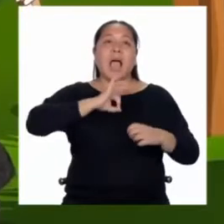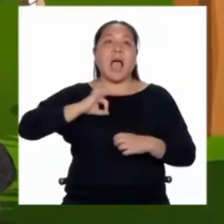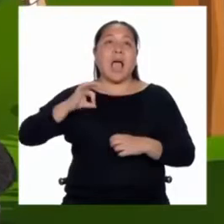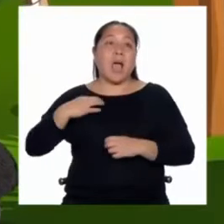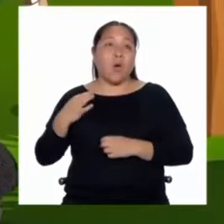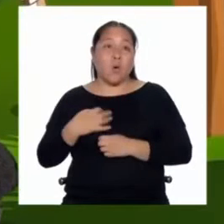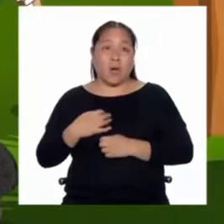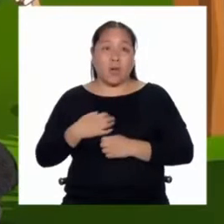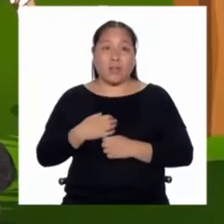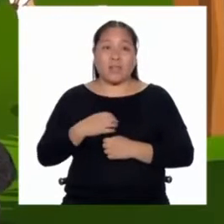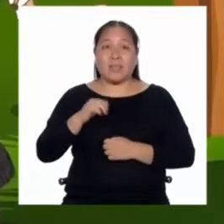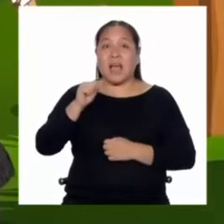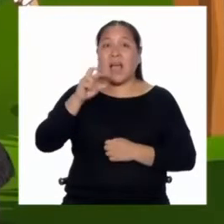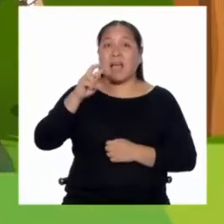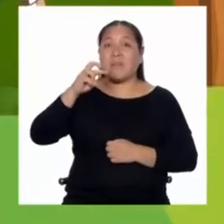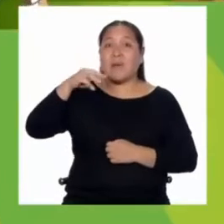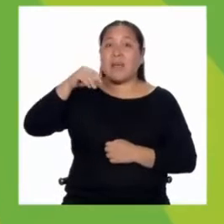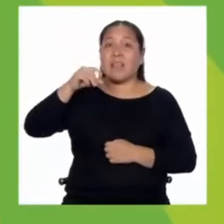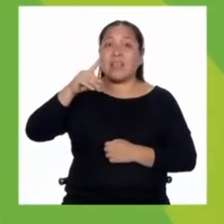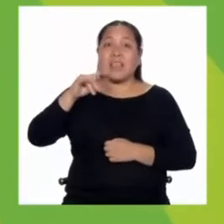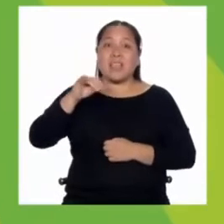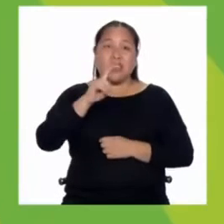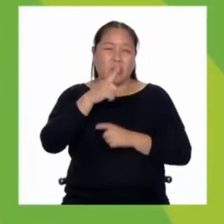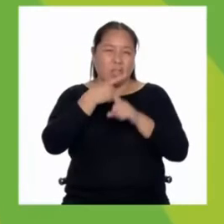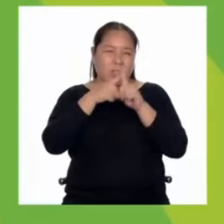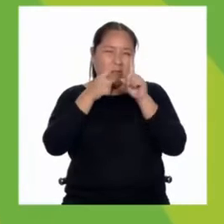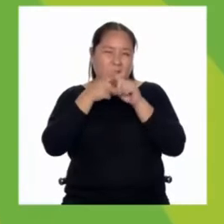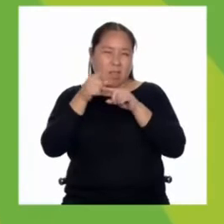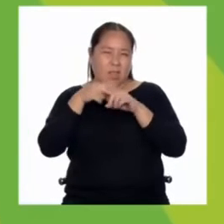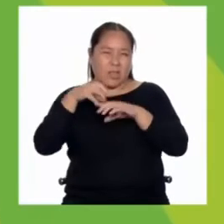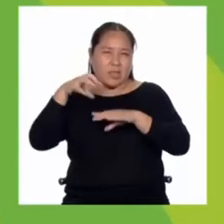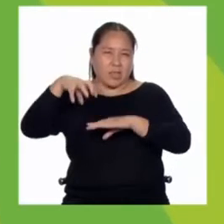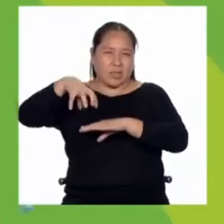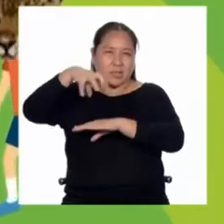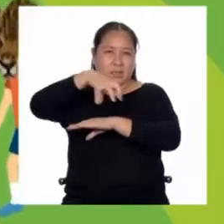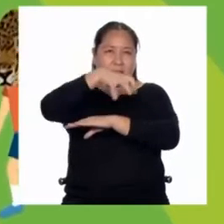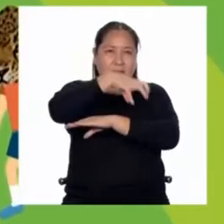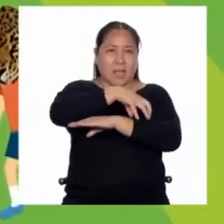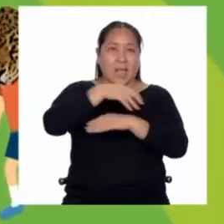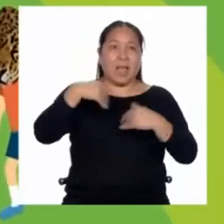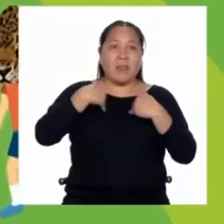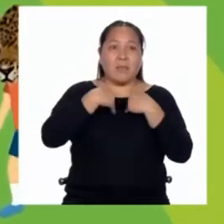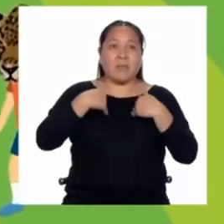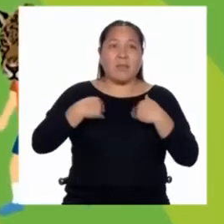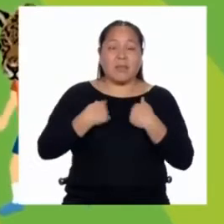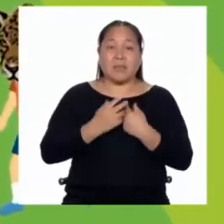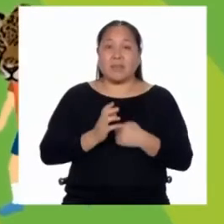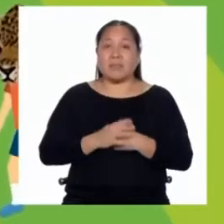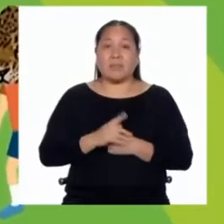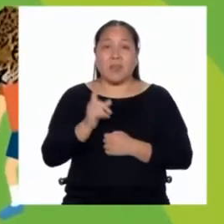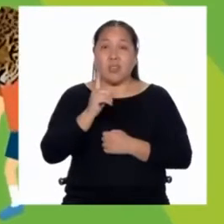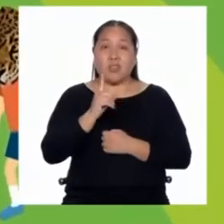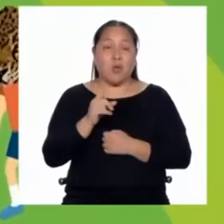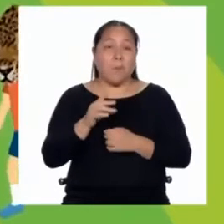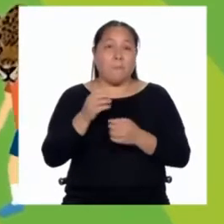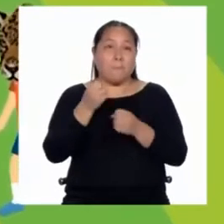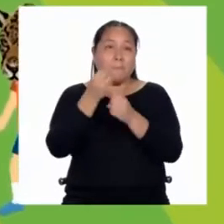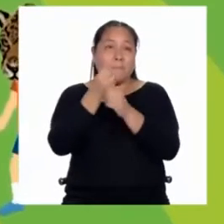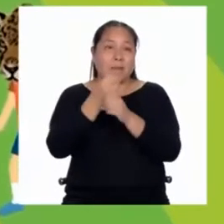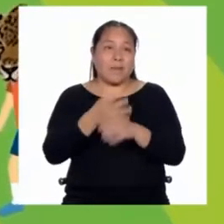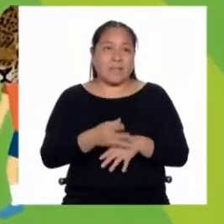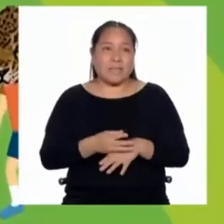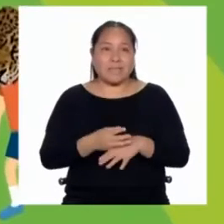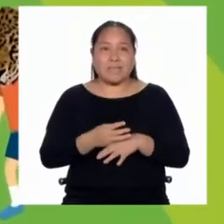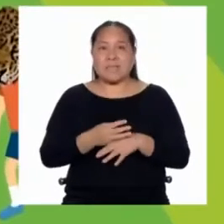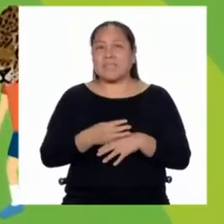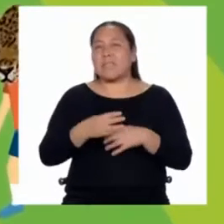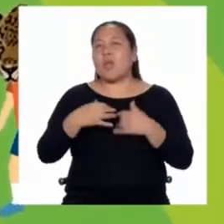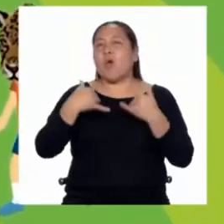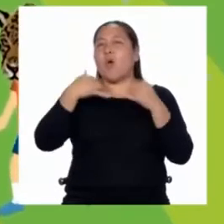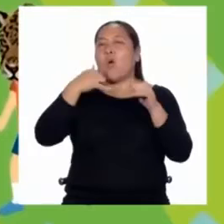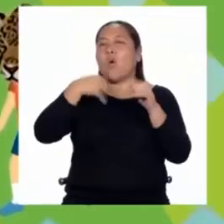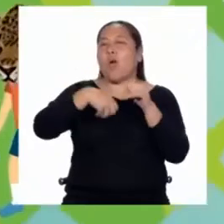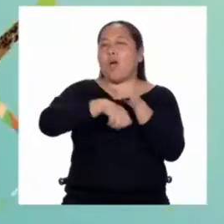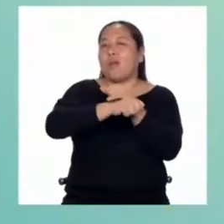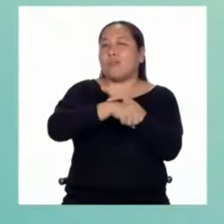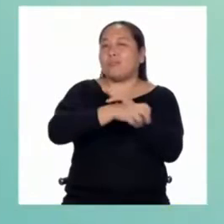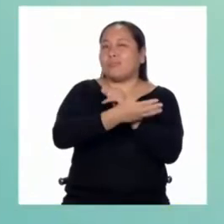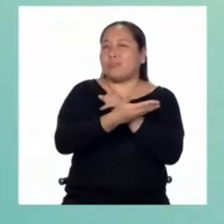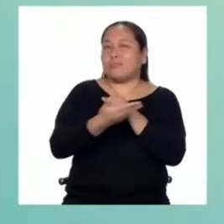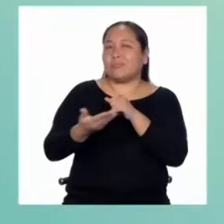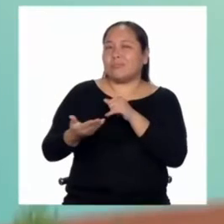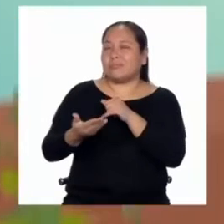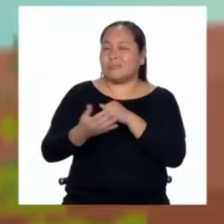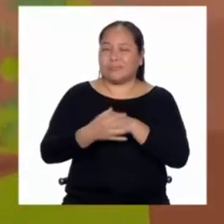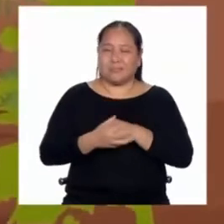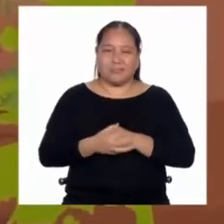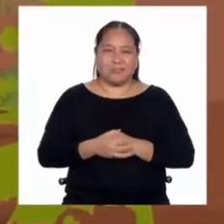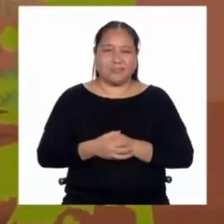sabinos, entre muchos otros, que de vez en cuando, para no perder la costumbre, se animan a jugar una pichanguita. Por